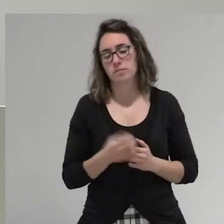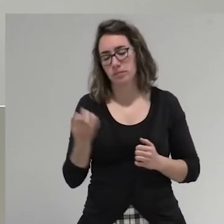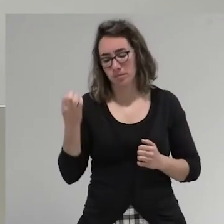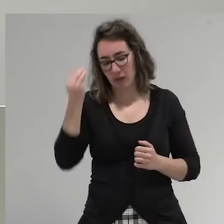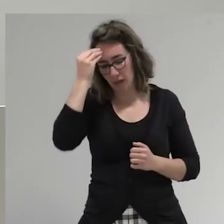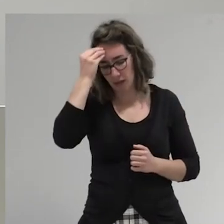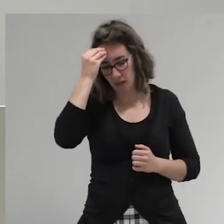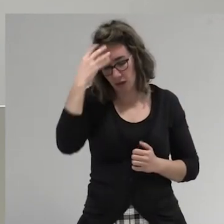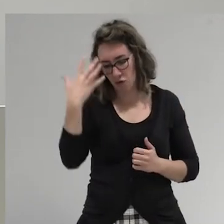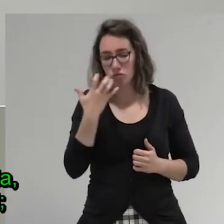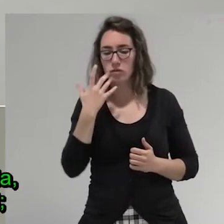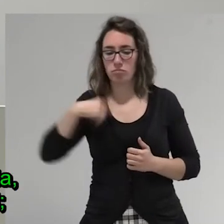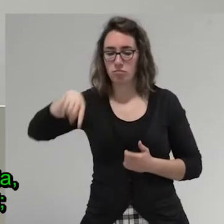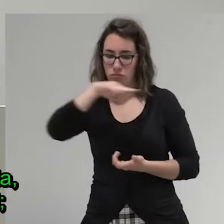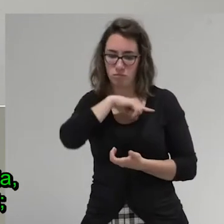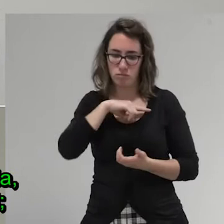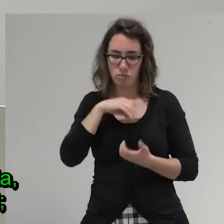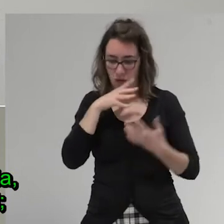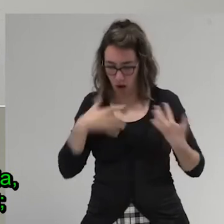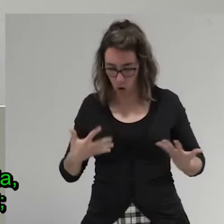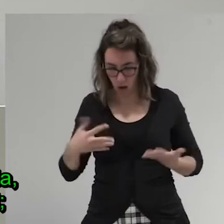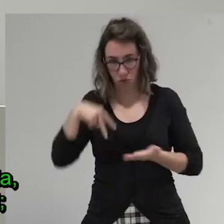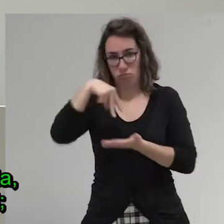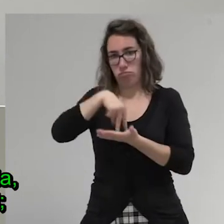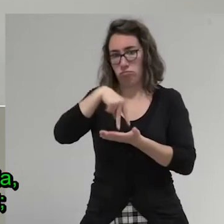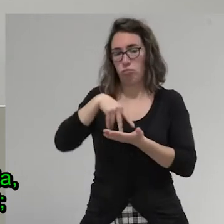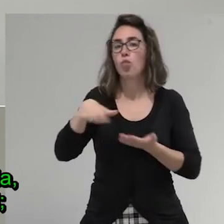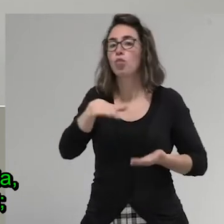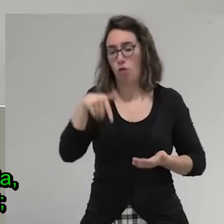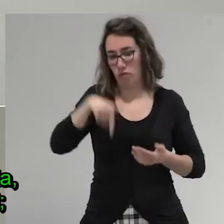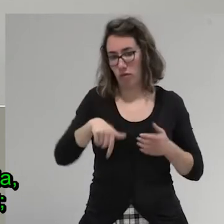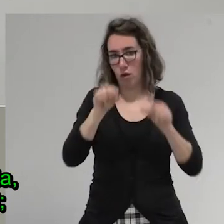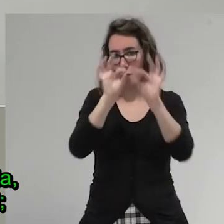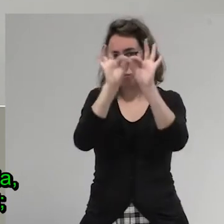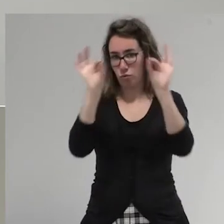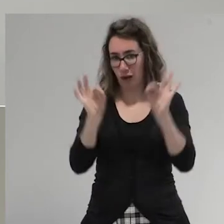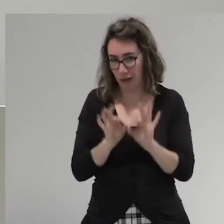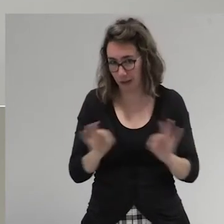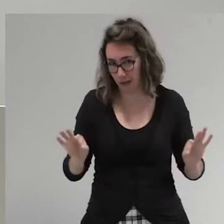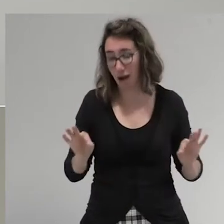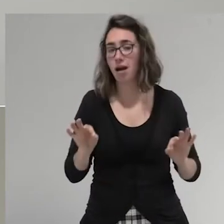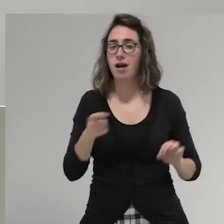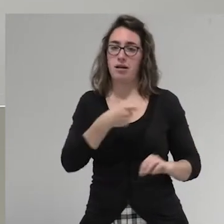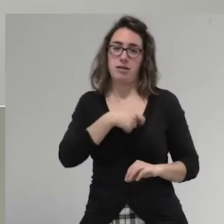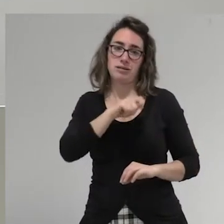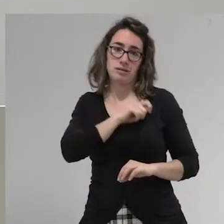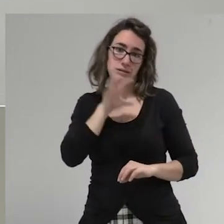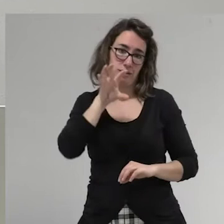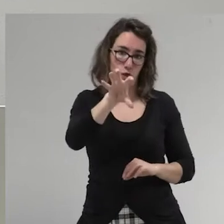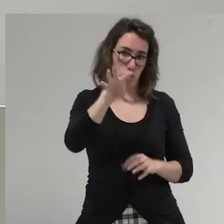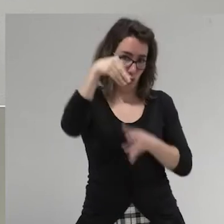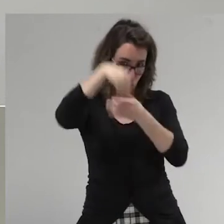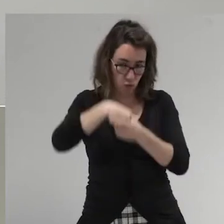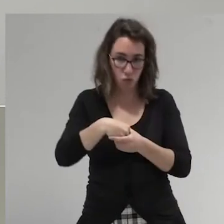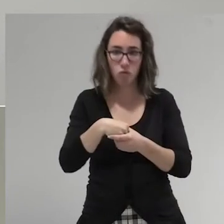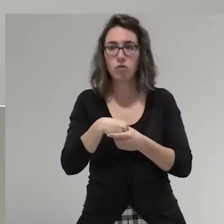si nos ubicamos, ¿no? Estamos, en este caso, en Euskal Herria, dentro de lo que es el Estado español está dentro del